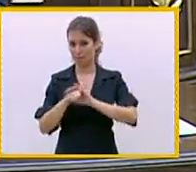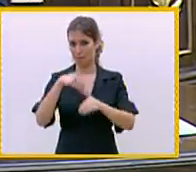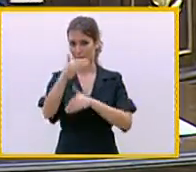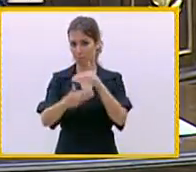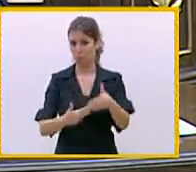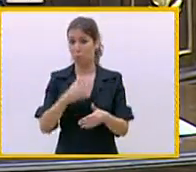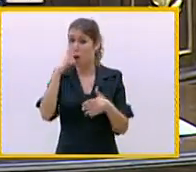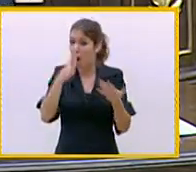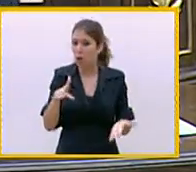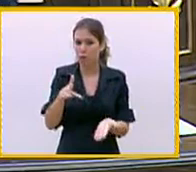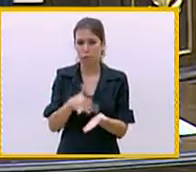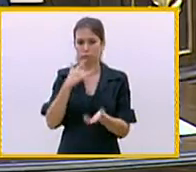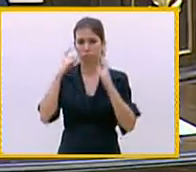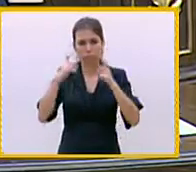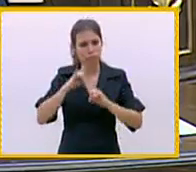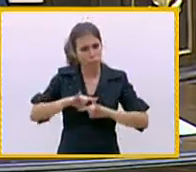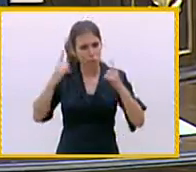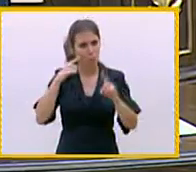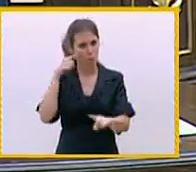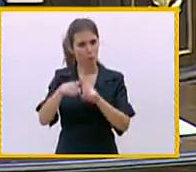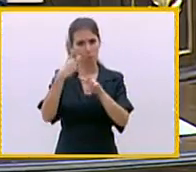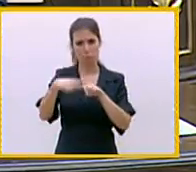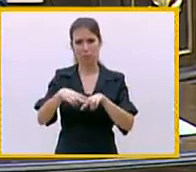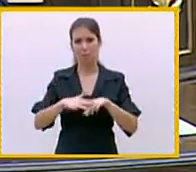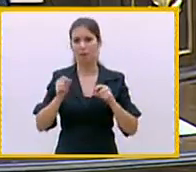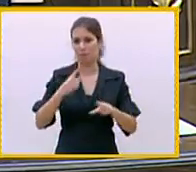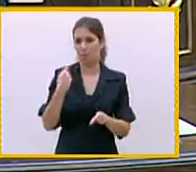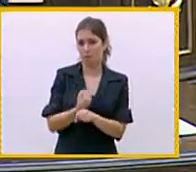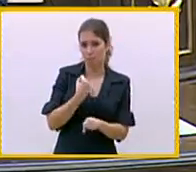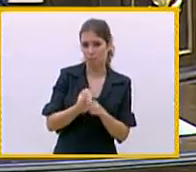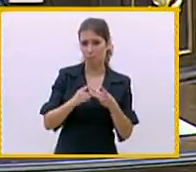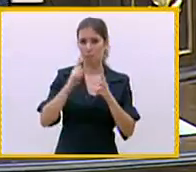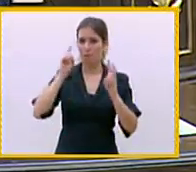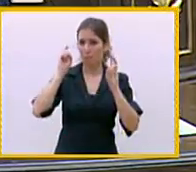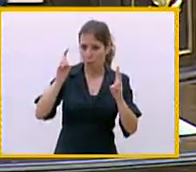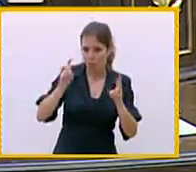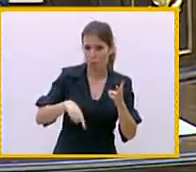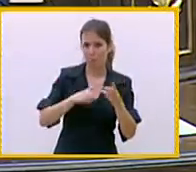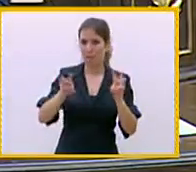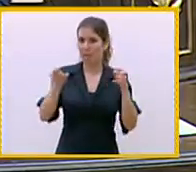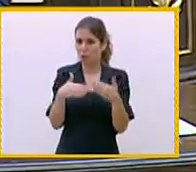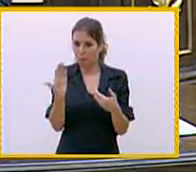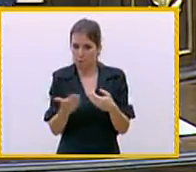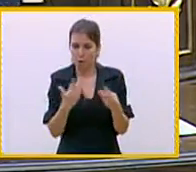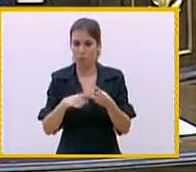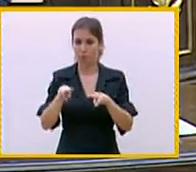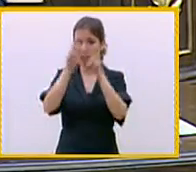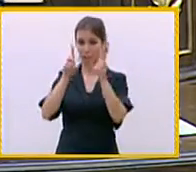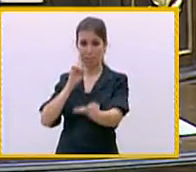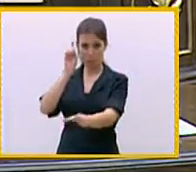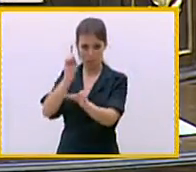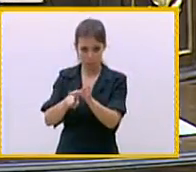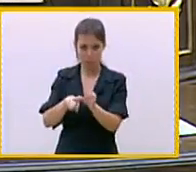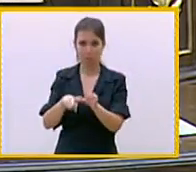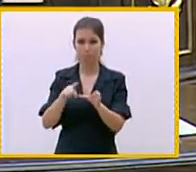los esfuerzos en las políticas de empleabilidad, educación, innovación, internacionalización,